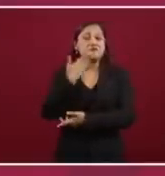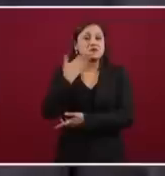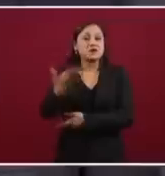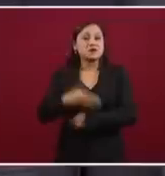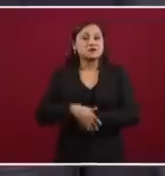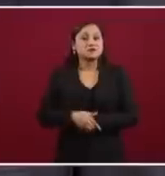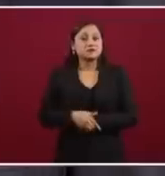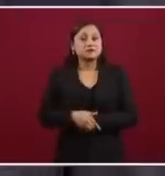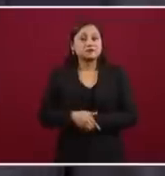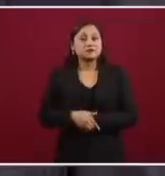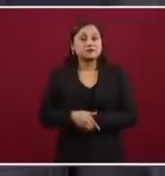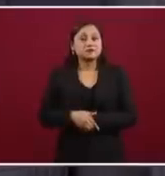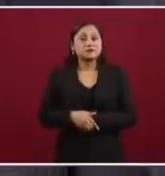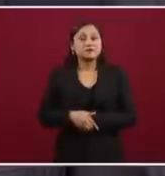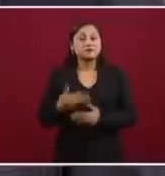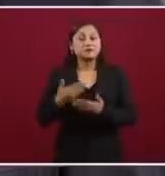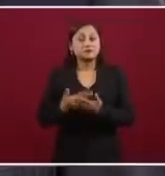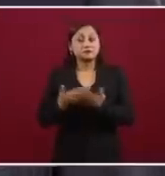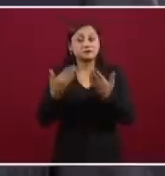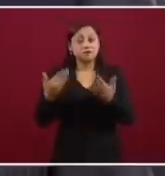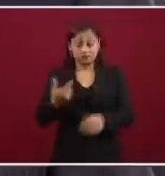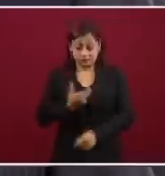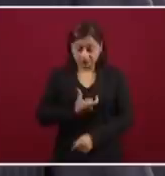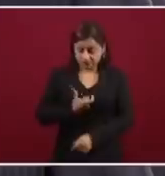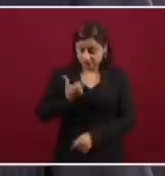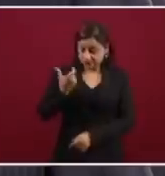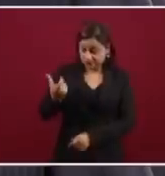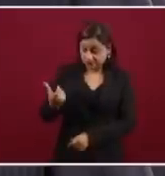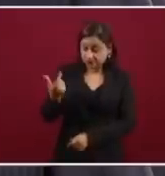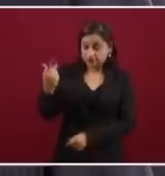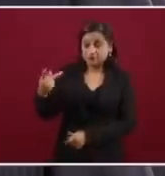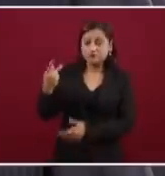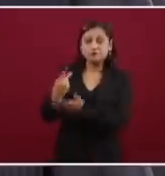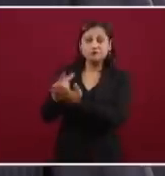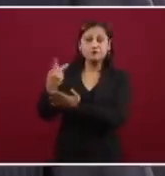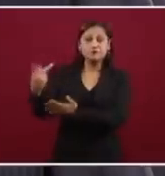el que le entreguen la medalla Belisario Domínguez.